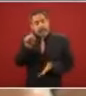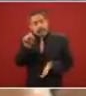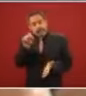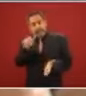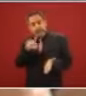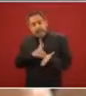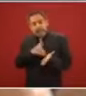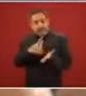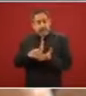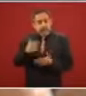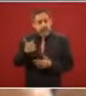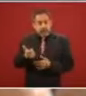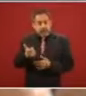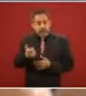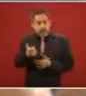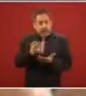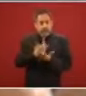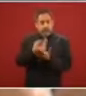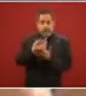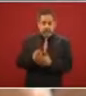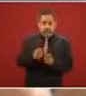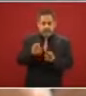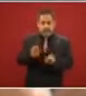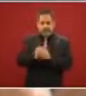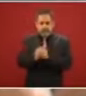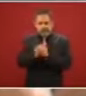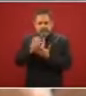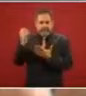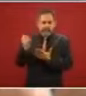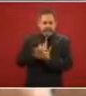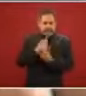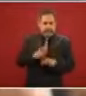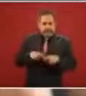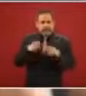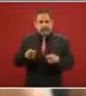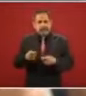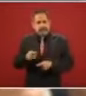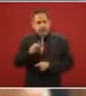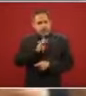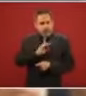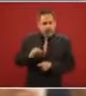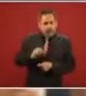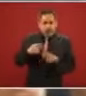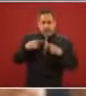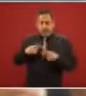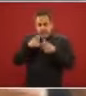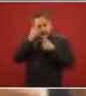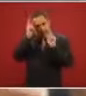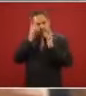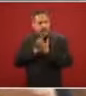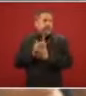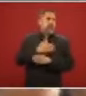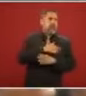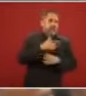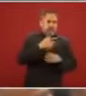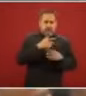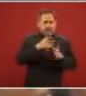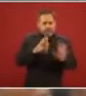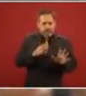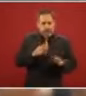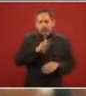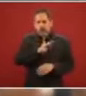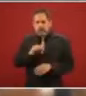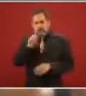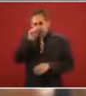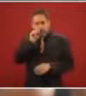pesos en un premio de la rifa del avión pudiera desvirtuar a las personas, pero aparte, pudiera